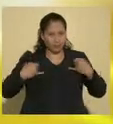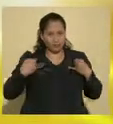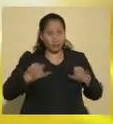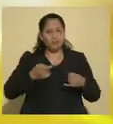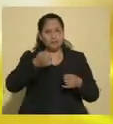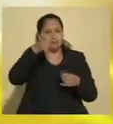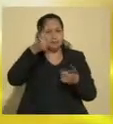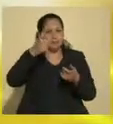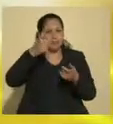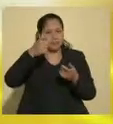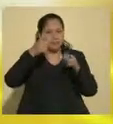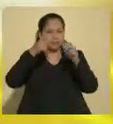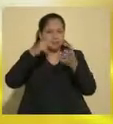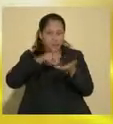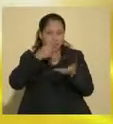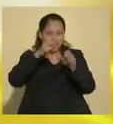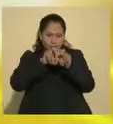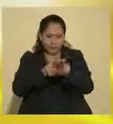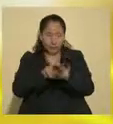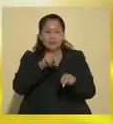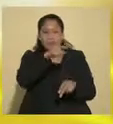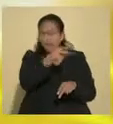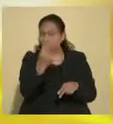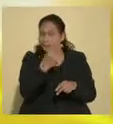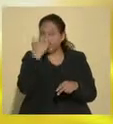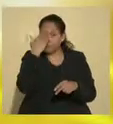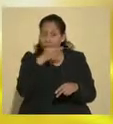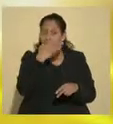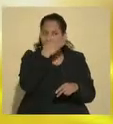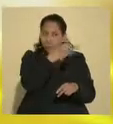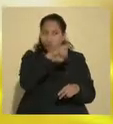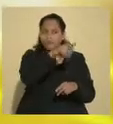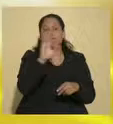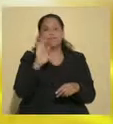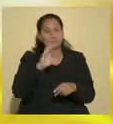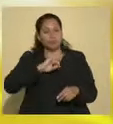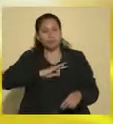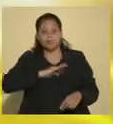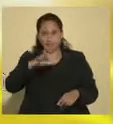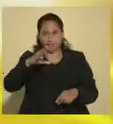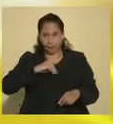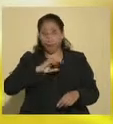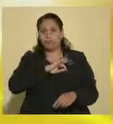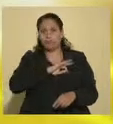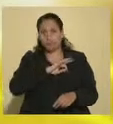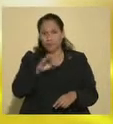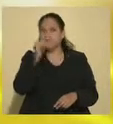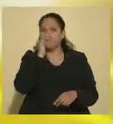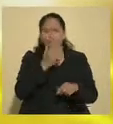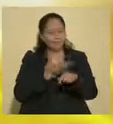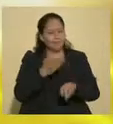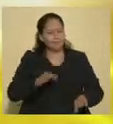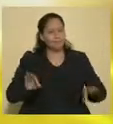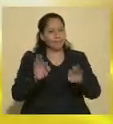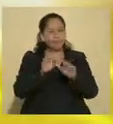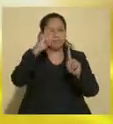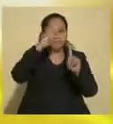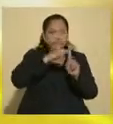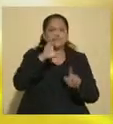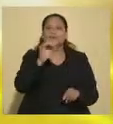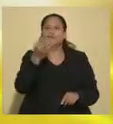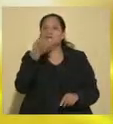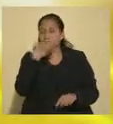que lo hagan, sepan que pueden quedar contagiados de alguna enfermedad de transmisión sexual. Entonces, qué importante es usar el preservativo y aparte un